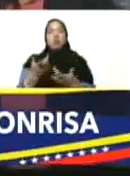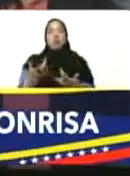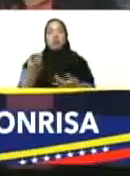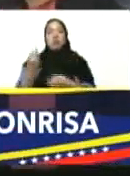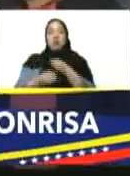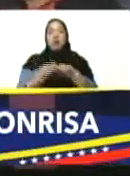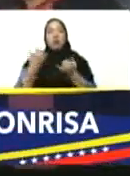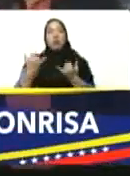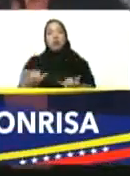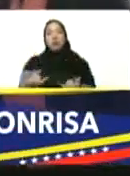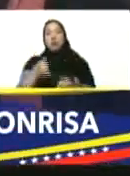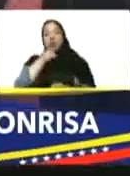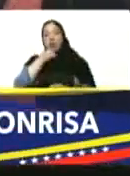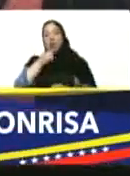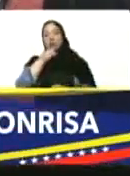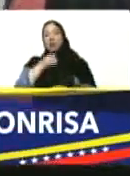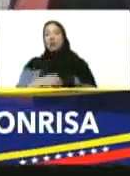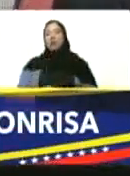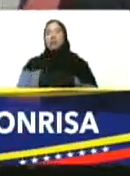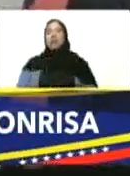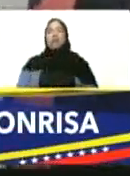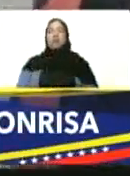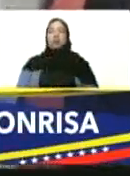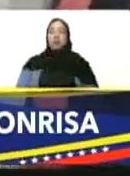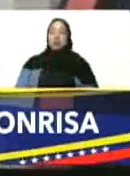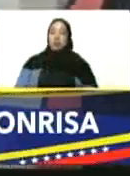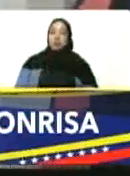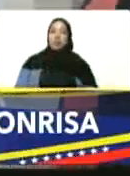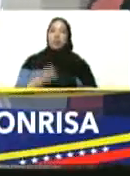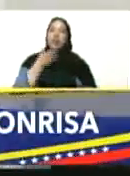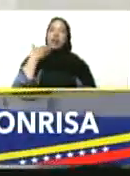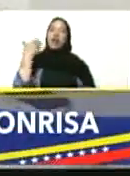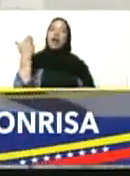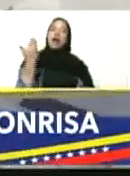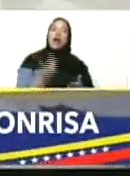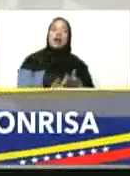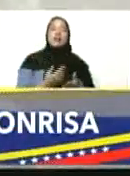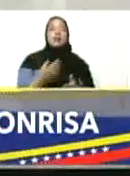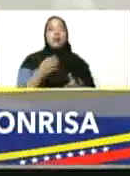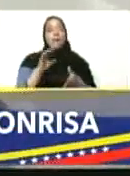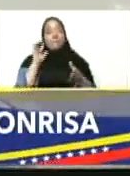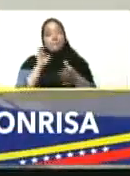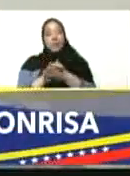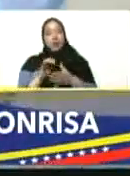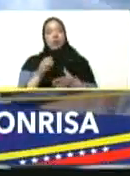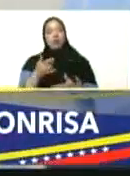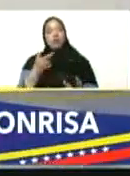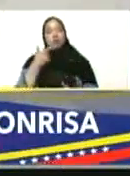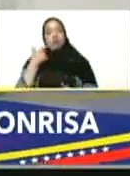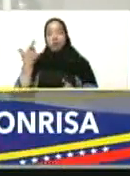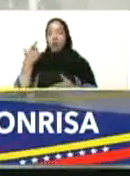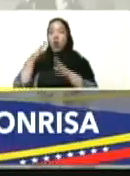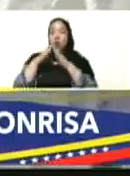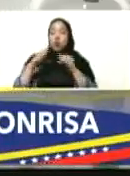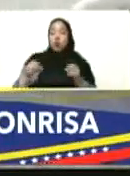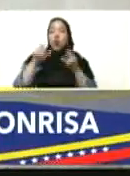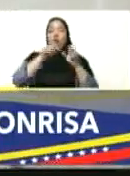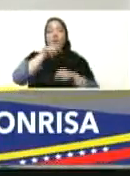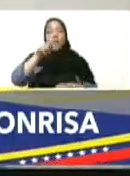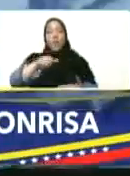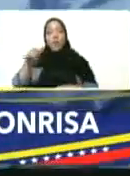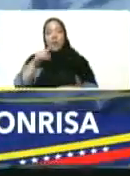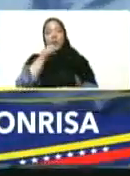con ustedes y me despido. Gracias, Zulay. Así que cuente con todo este